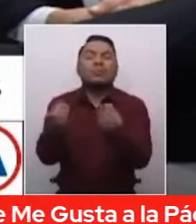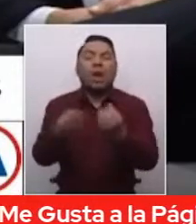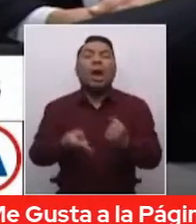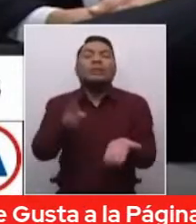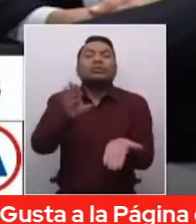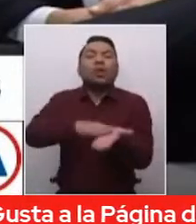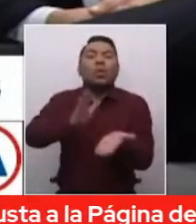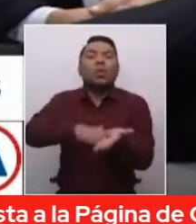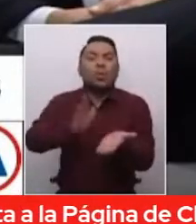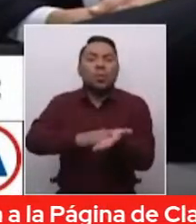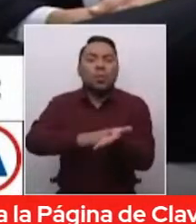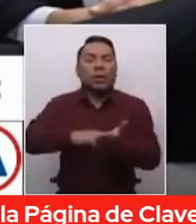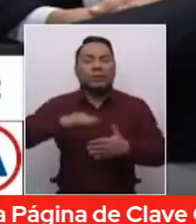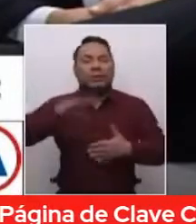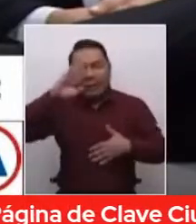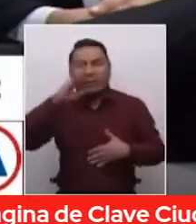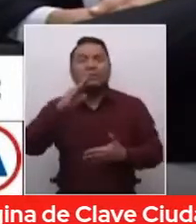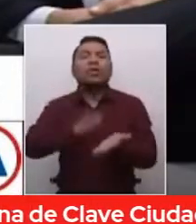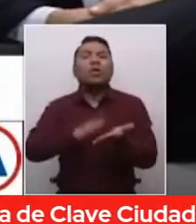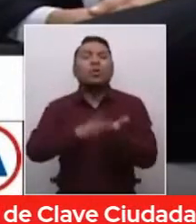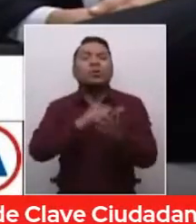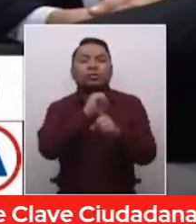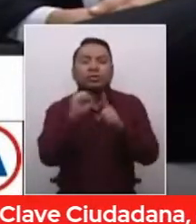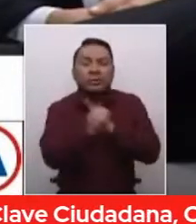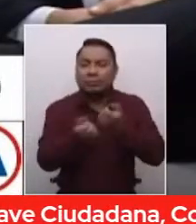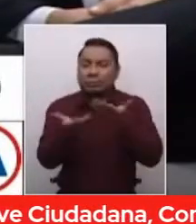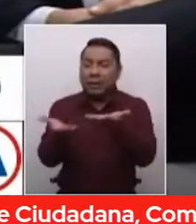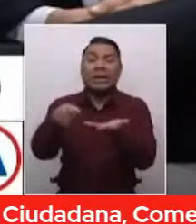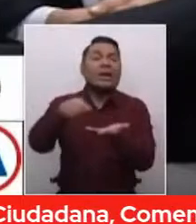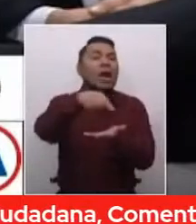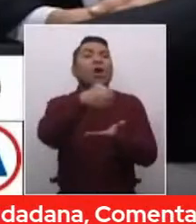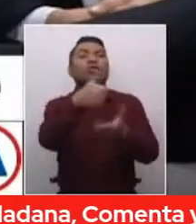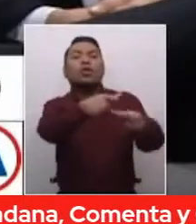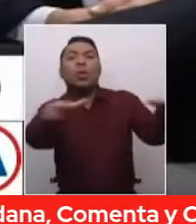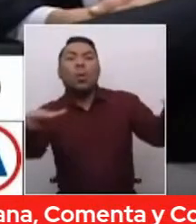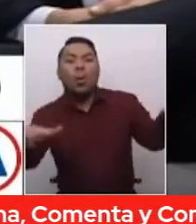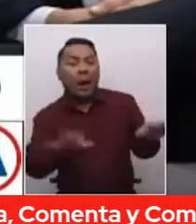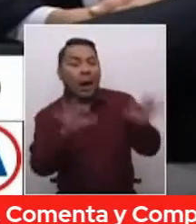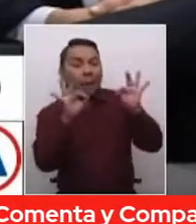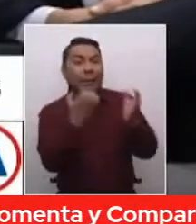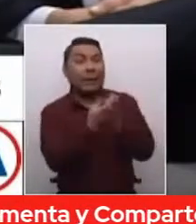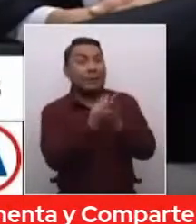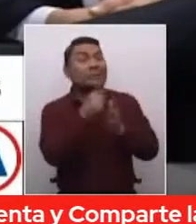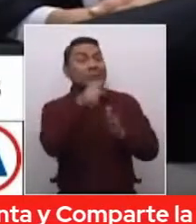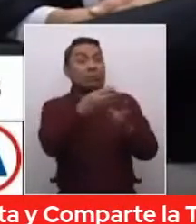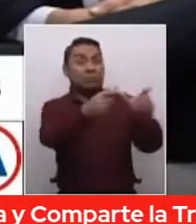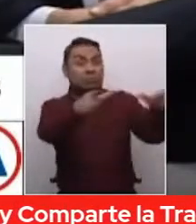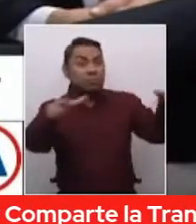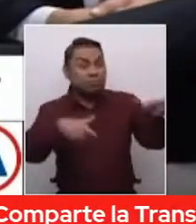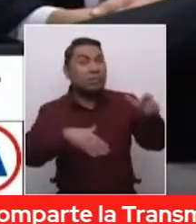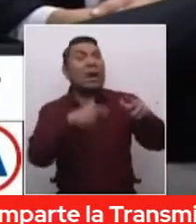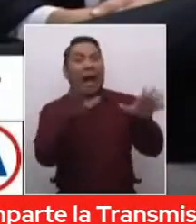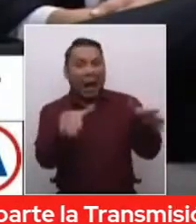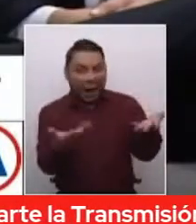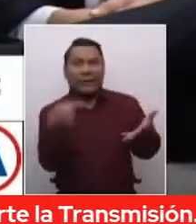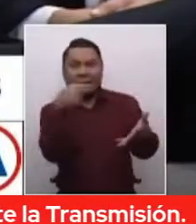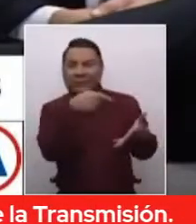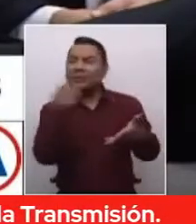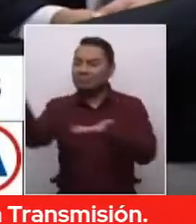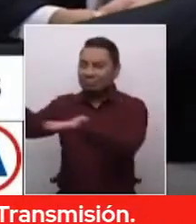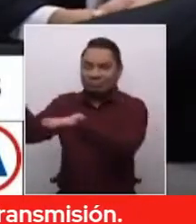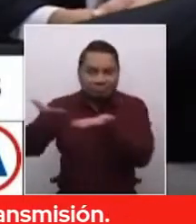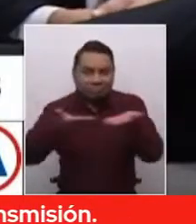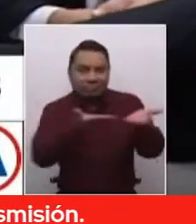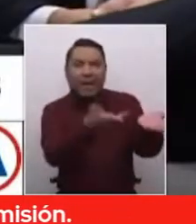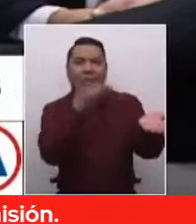seguro social, y reubicándolos en los polos estratégicos y económicos de Lima, que sí existen. Nosotros no haremos